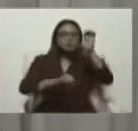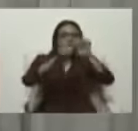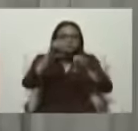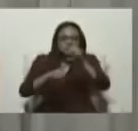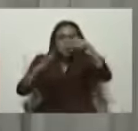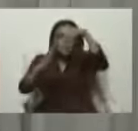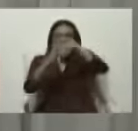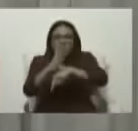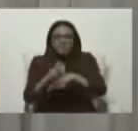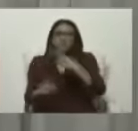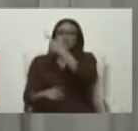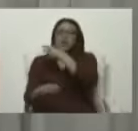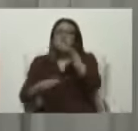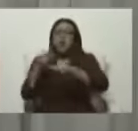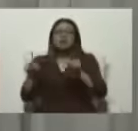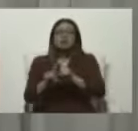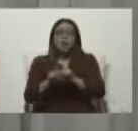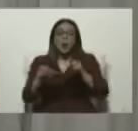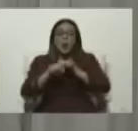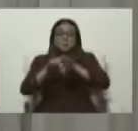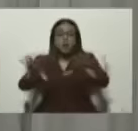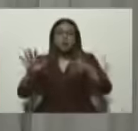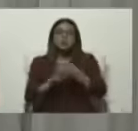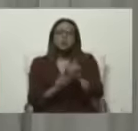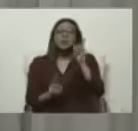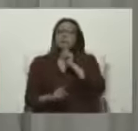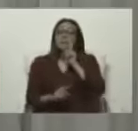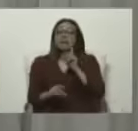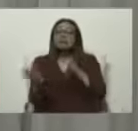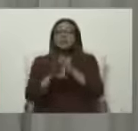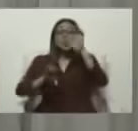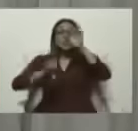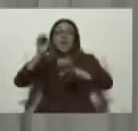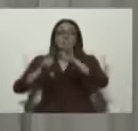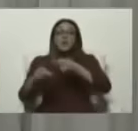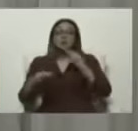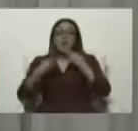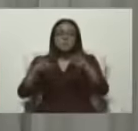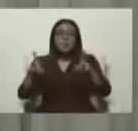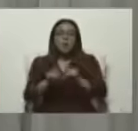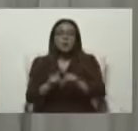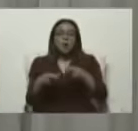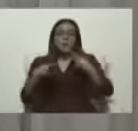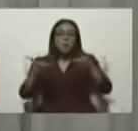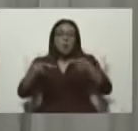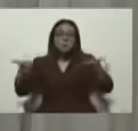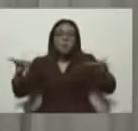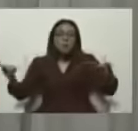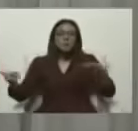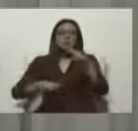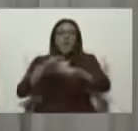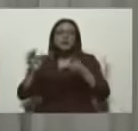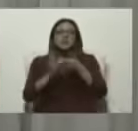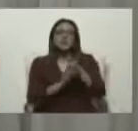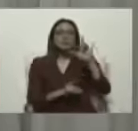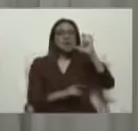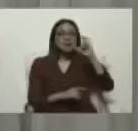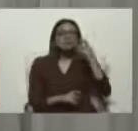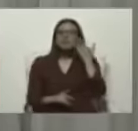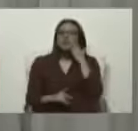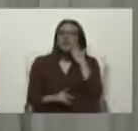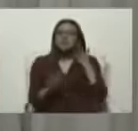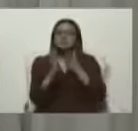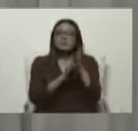de todo ese maquillaje que montaron, más allá de toda esa mentira que por supuesto tuvo su eco en los medios de comunicación